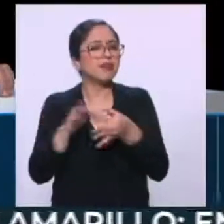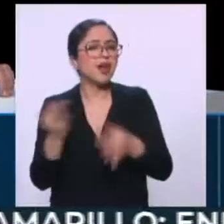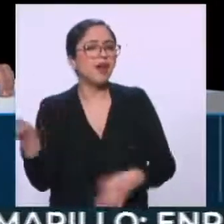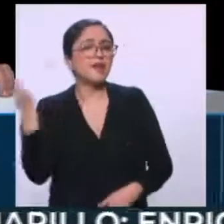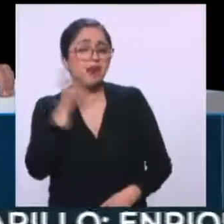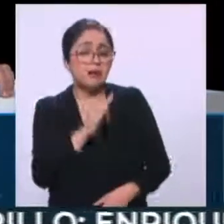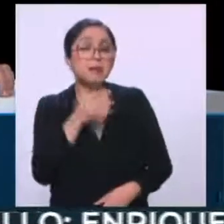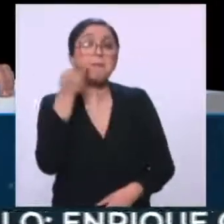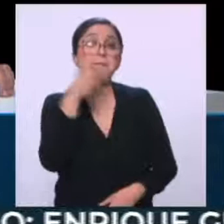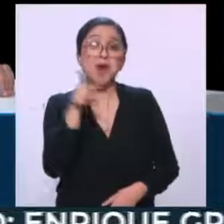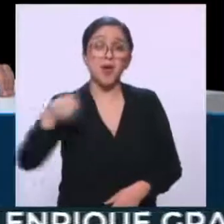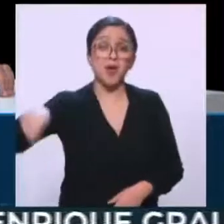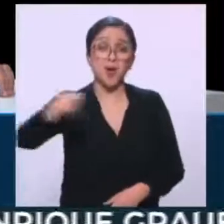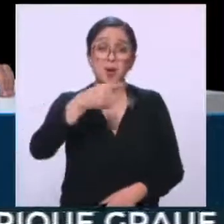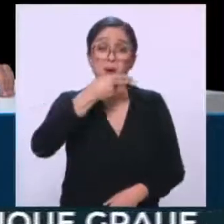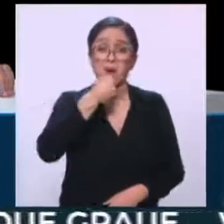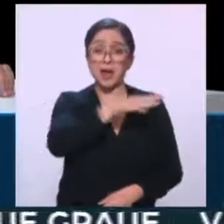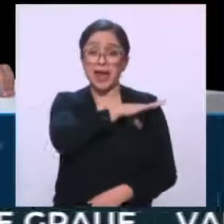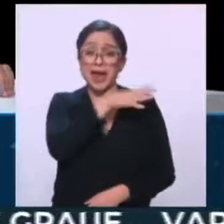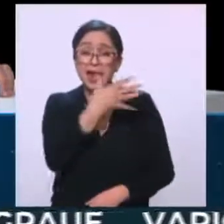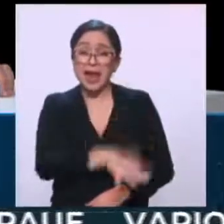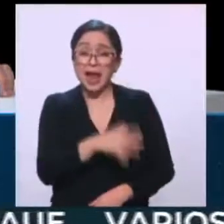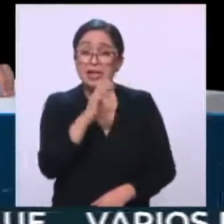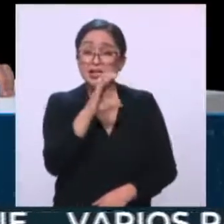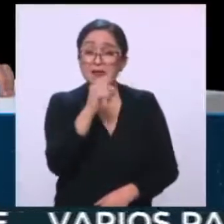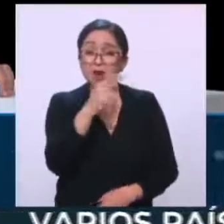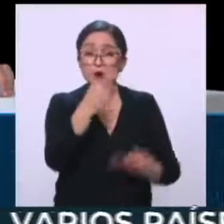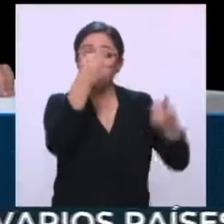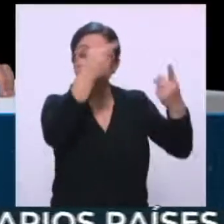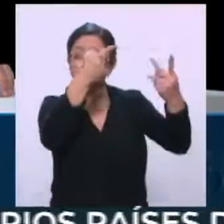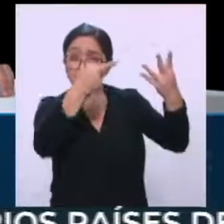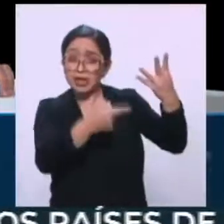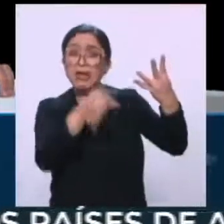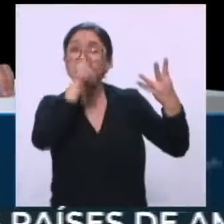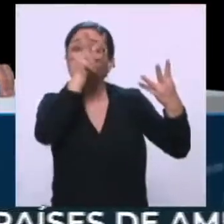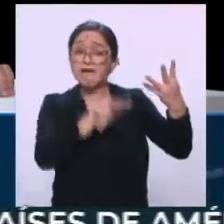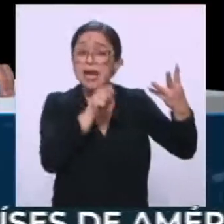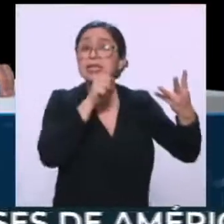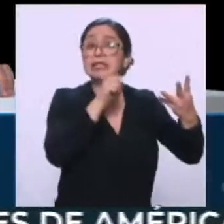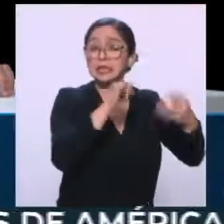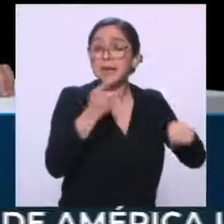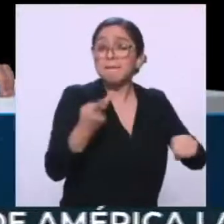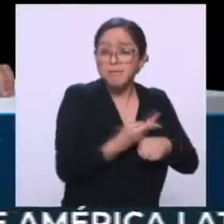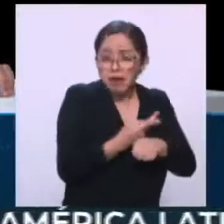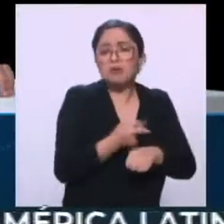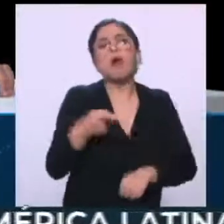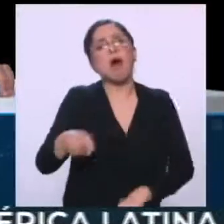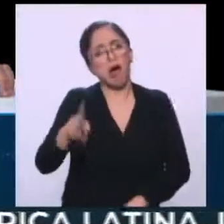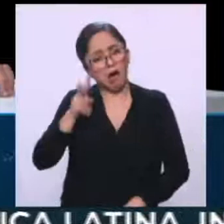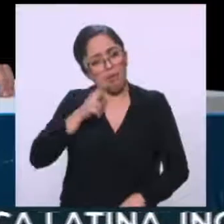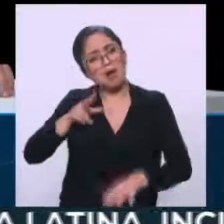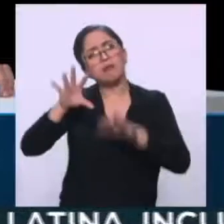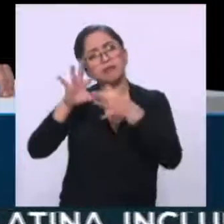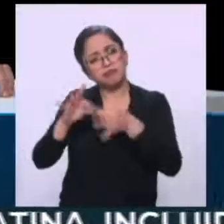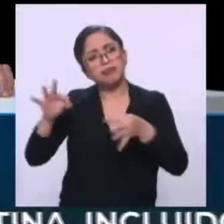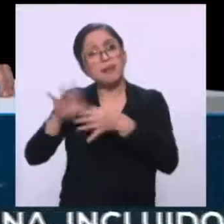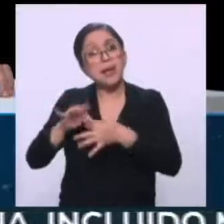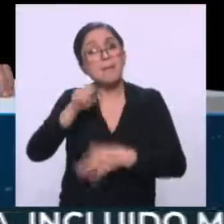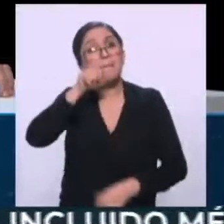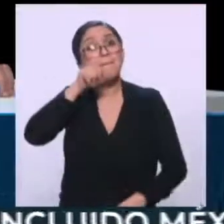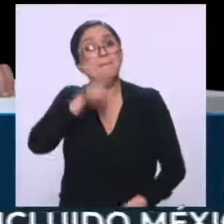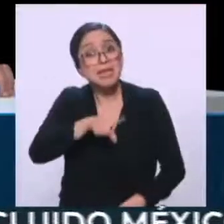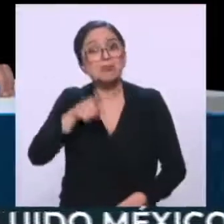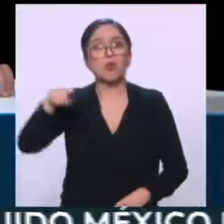si se le imputan y se le comprueba todo esto, tendrá que ser y se podrá confirmar que también las instituciones